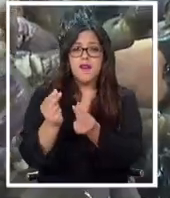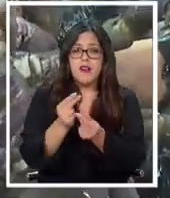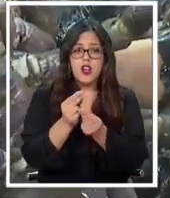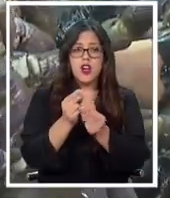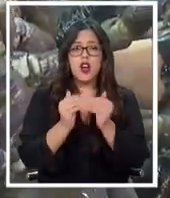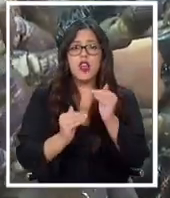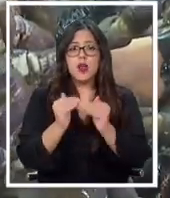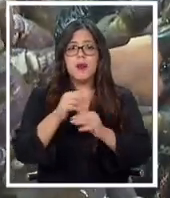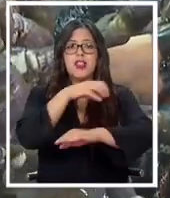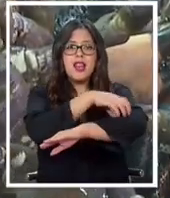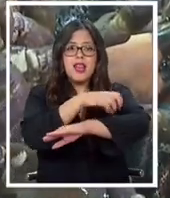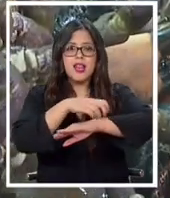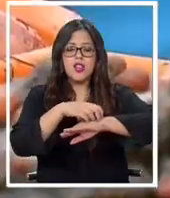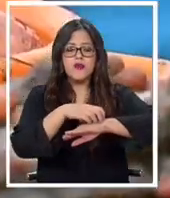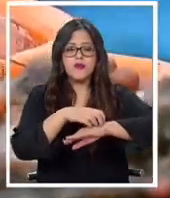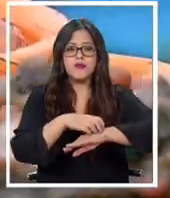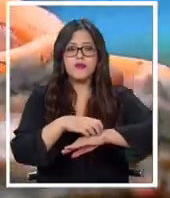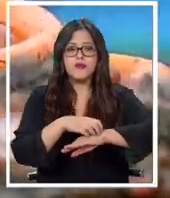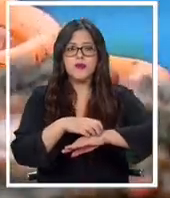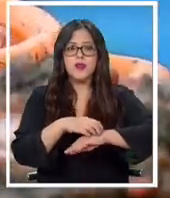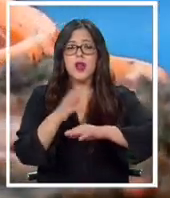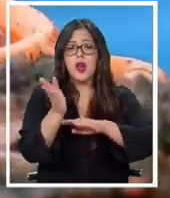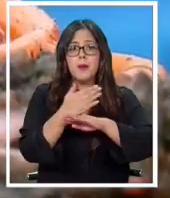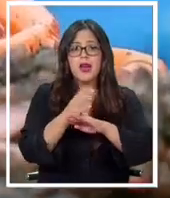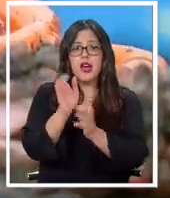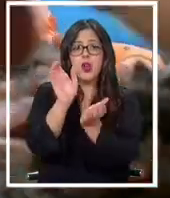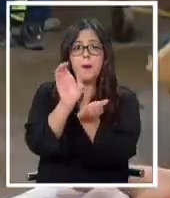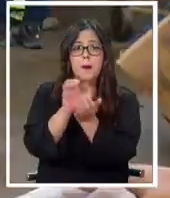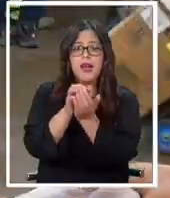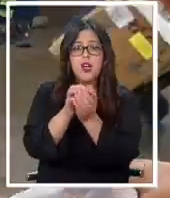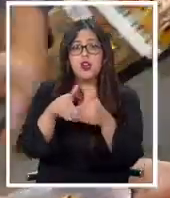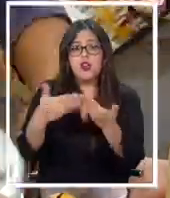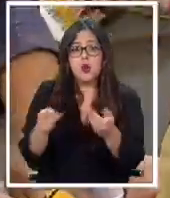varían según la región en que se encuentre. Pescados